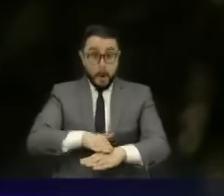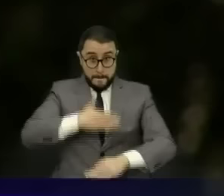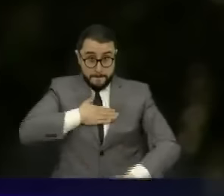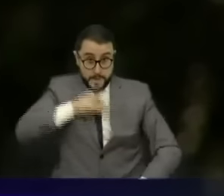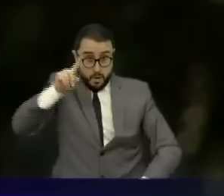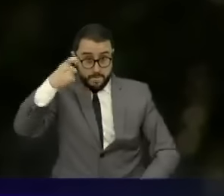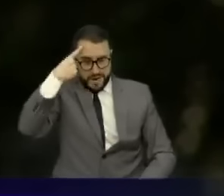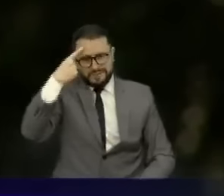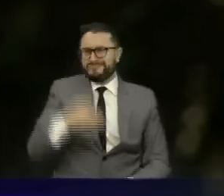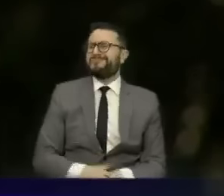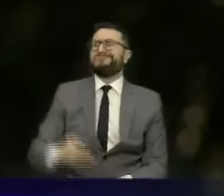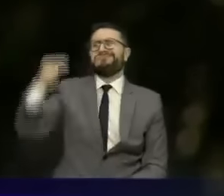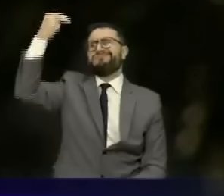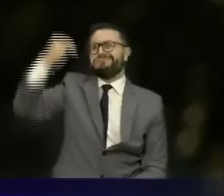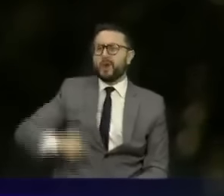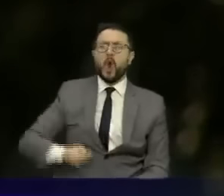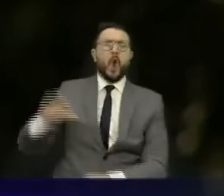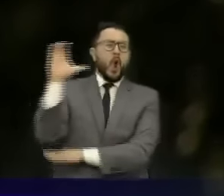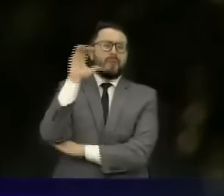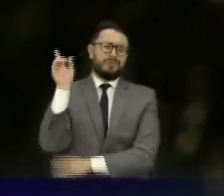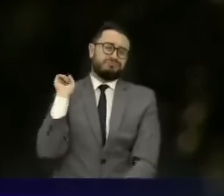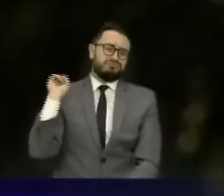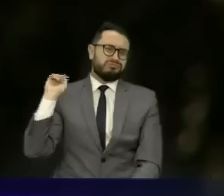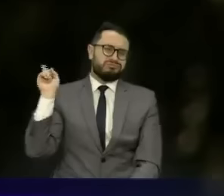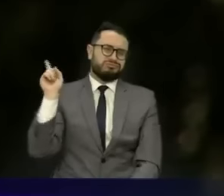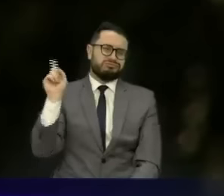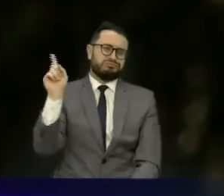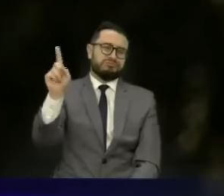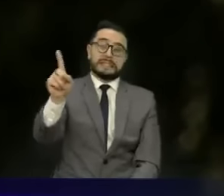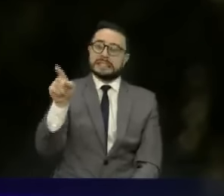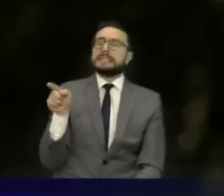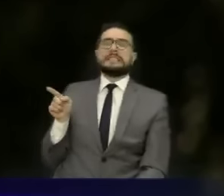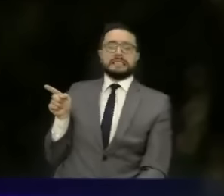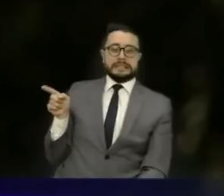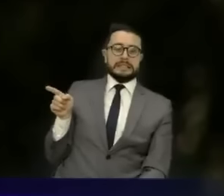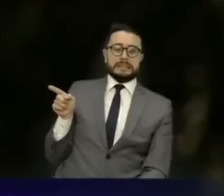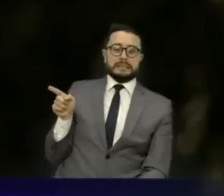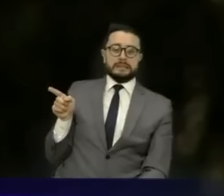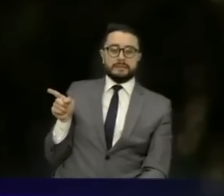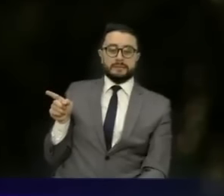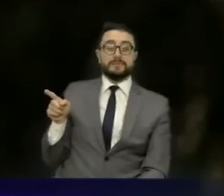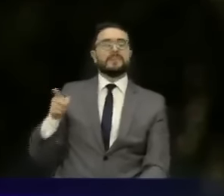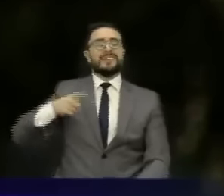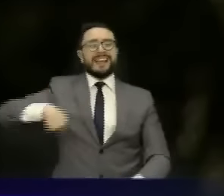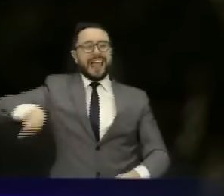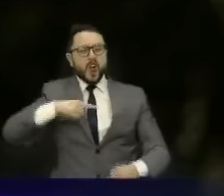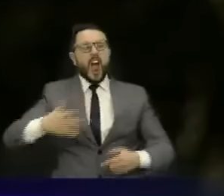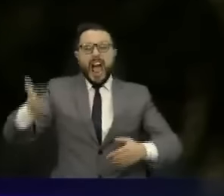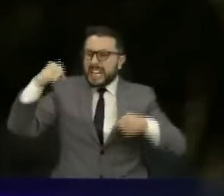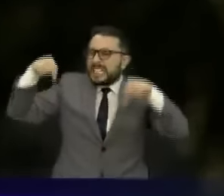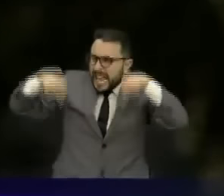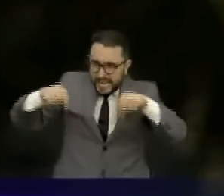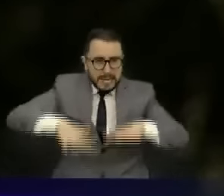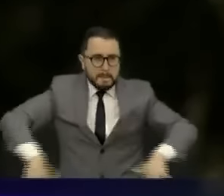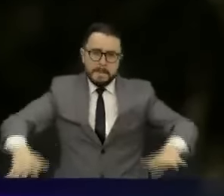patria, como descendientes de quienes aquí lucharon y